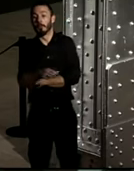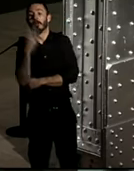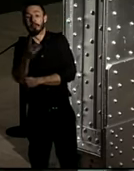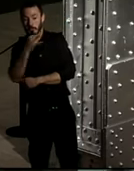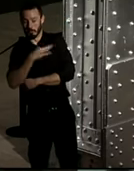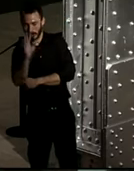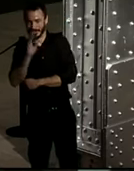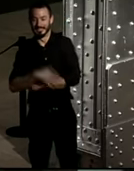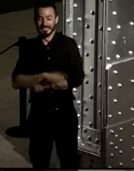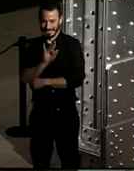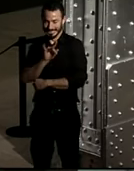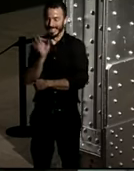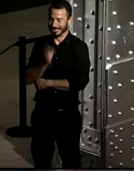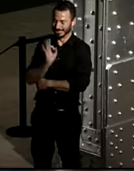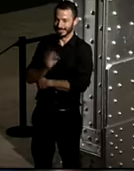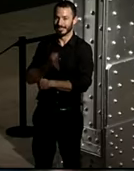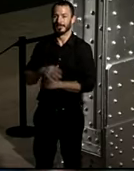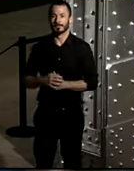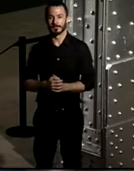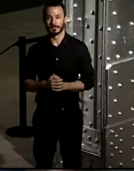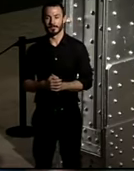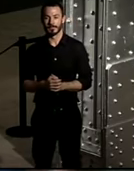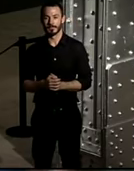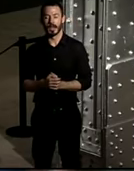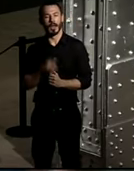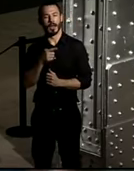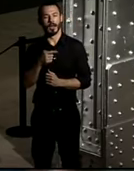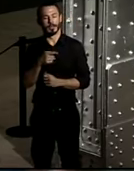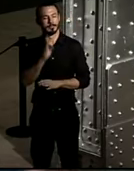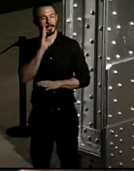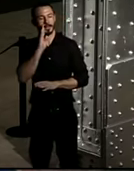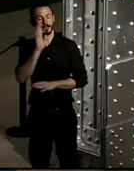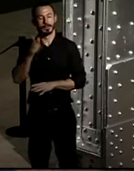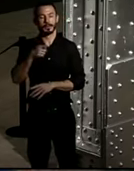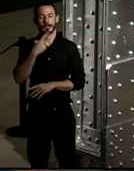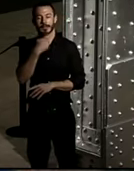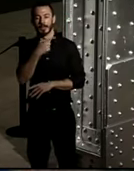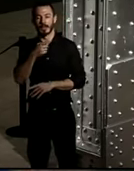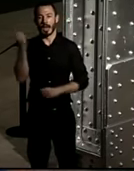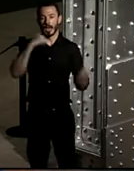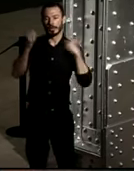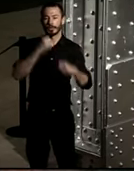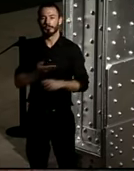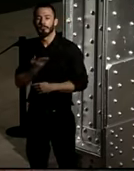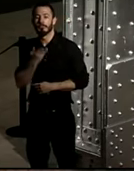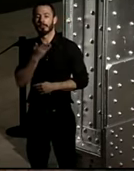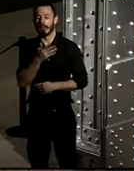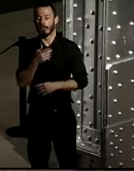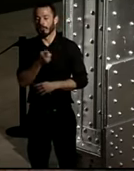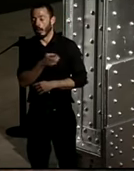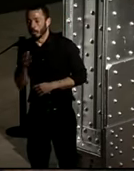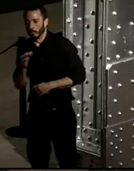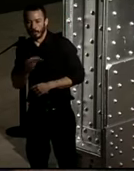trilogía, efectivamente. Enrique, mira, antes cuando decíais el actor pide, yo no sé si los actores habrá algunos que pidan mucho y otros que pidan menos,